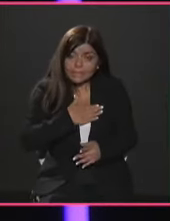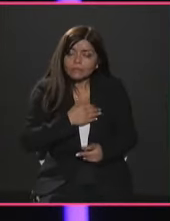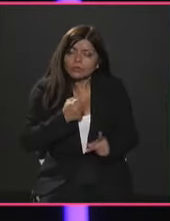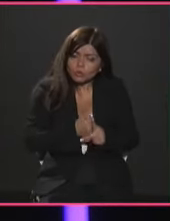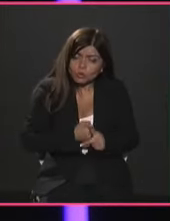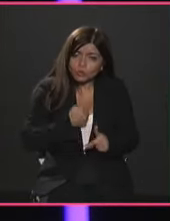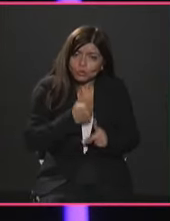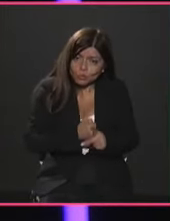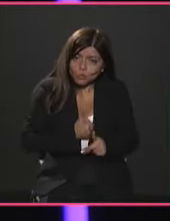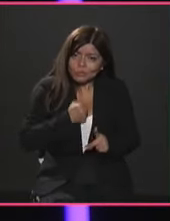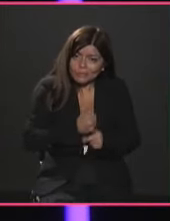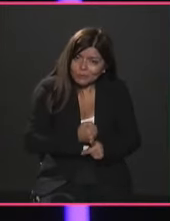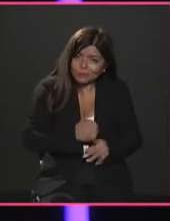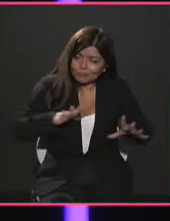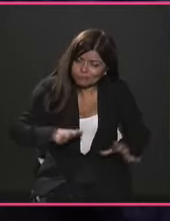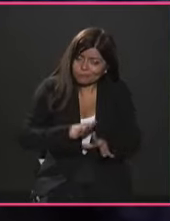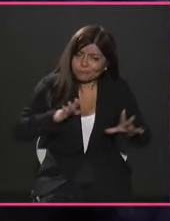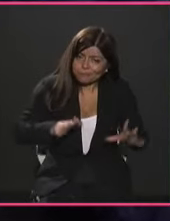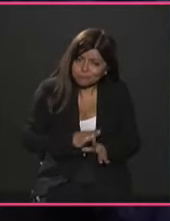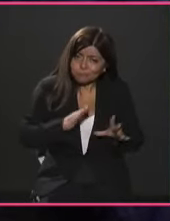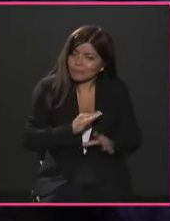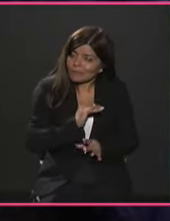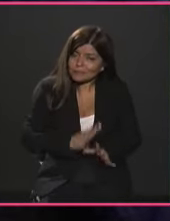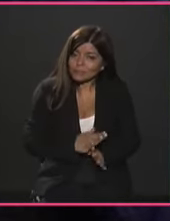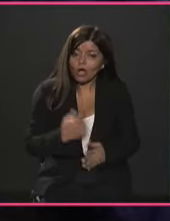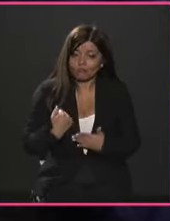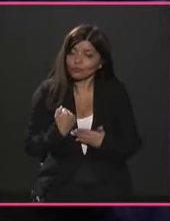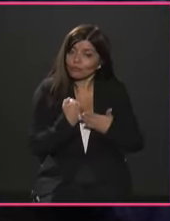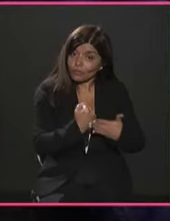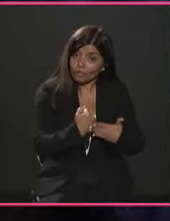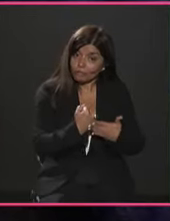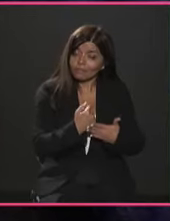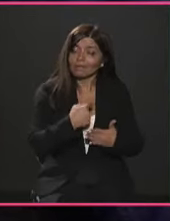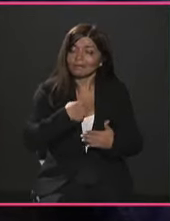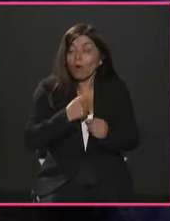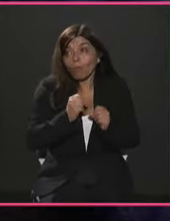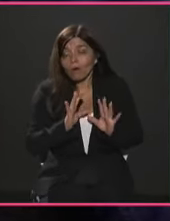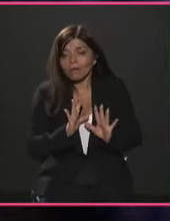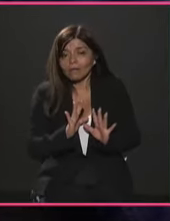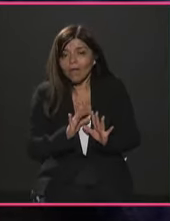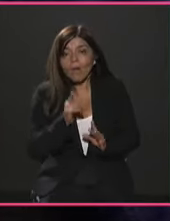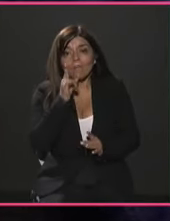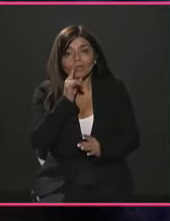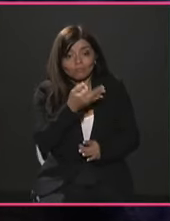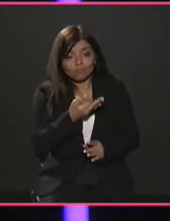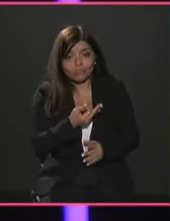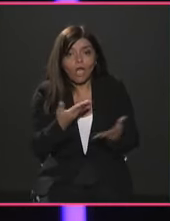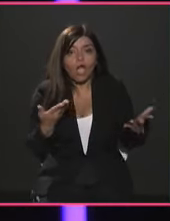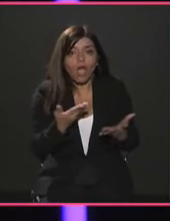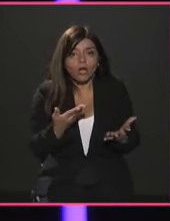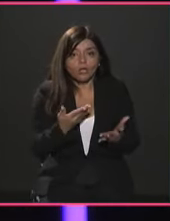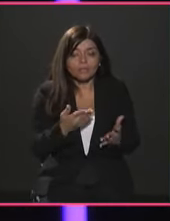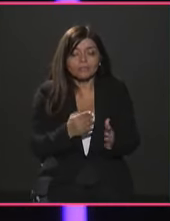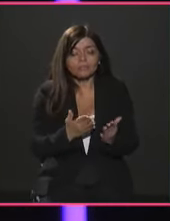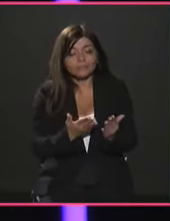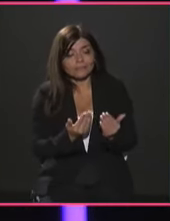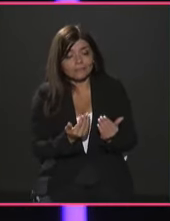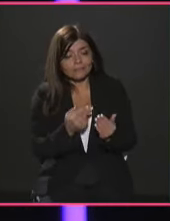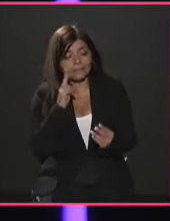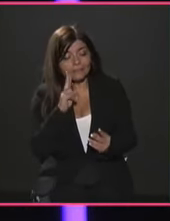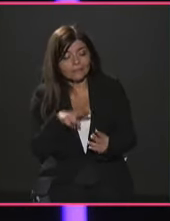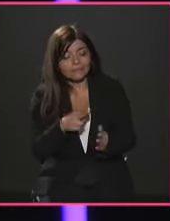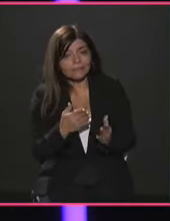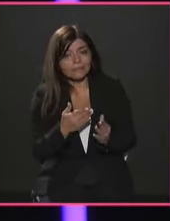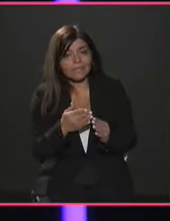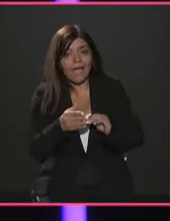luchar como nunca has luchado antes y yo te voy a ayudar si es que puedo pero me tienes que decir así que esperé y le